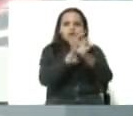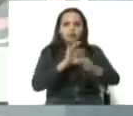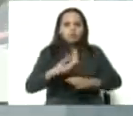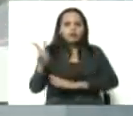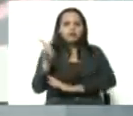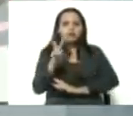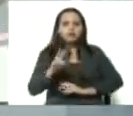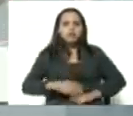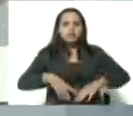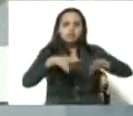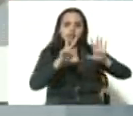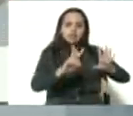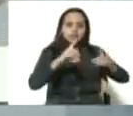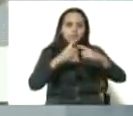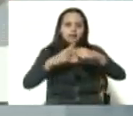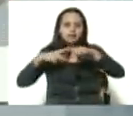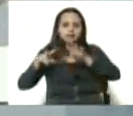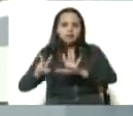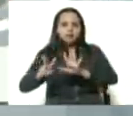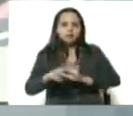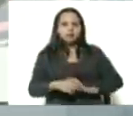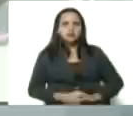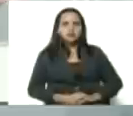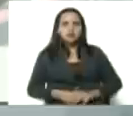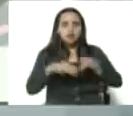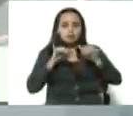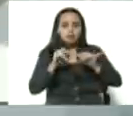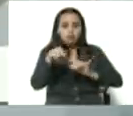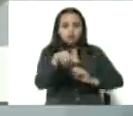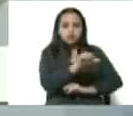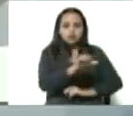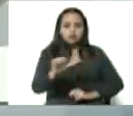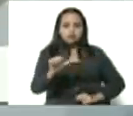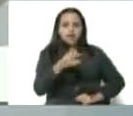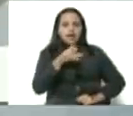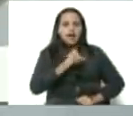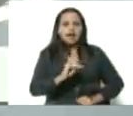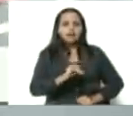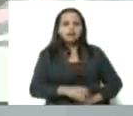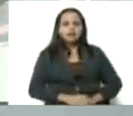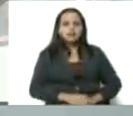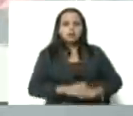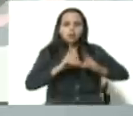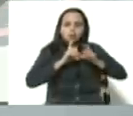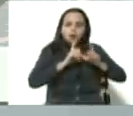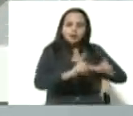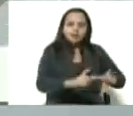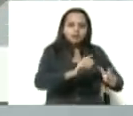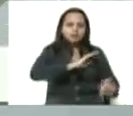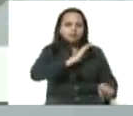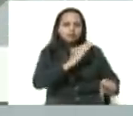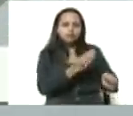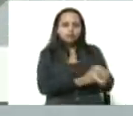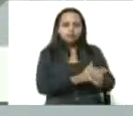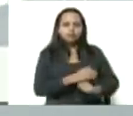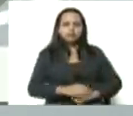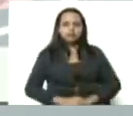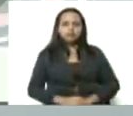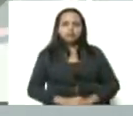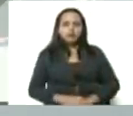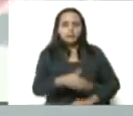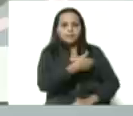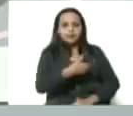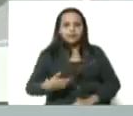Venezuela, del 7+7, donde esta semana corresponde a la cuarentena radical. El